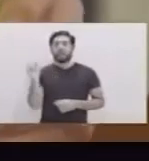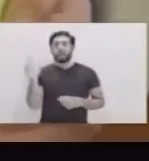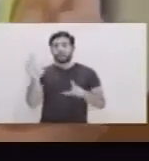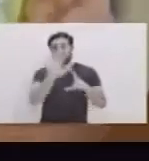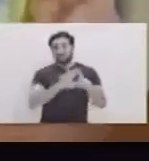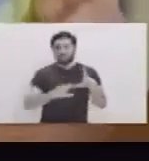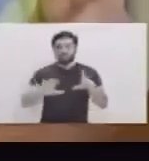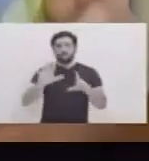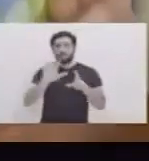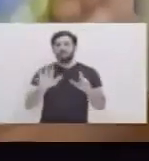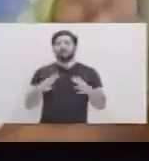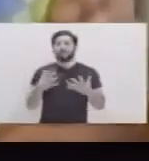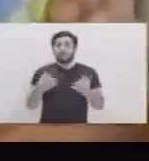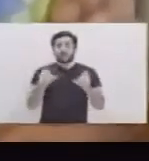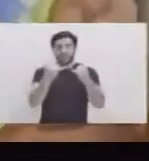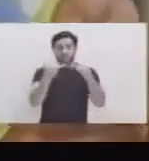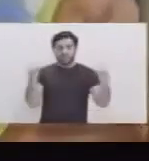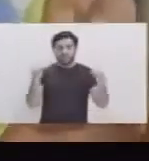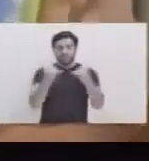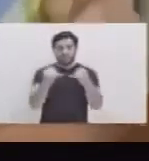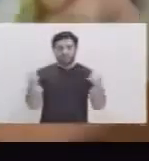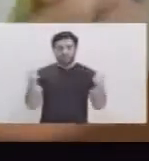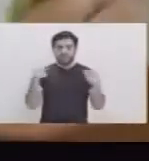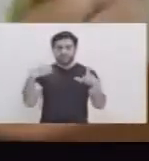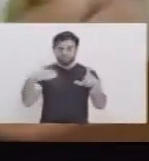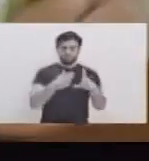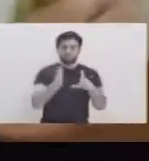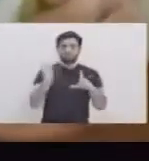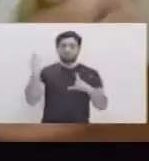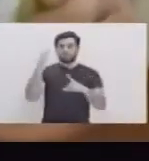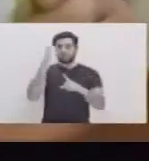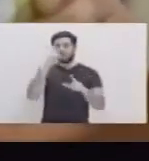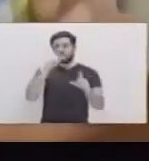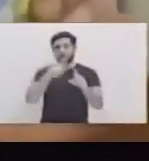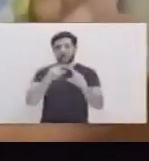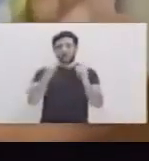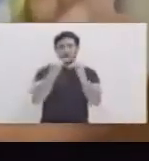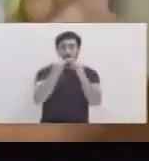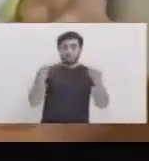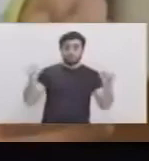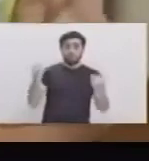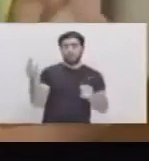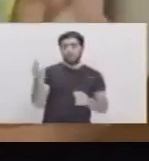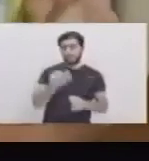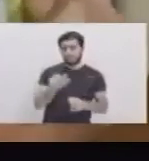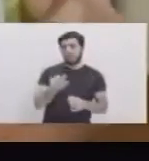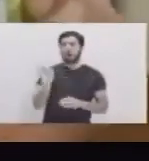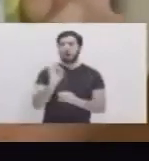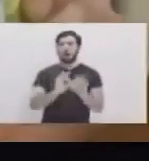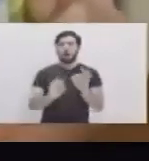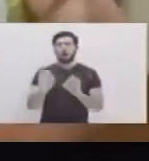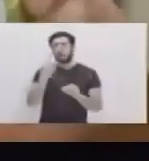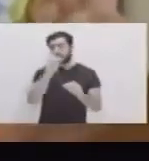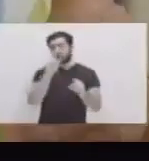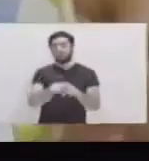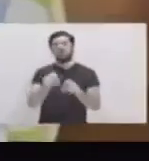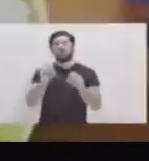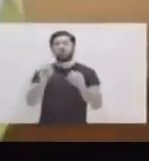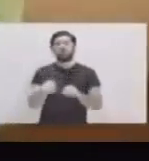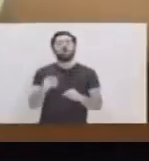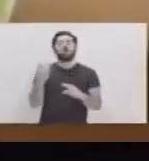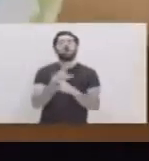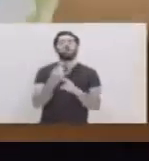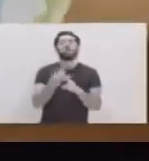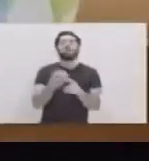simetría radial, el cual no únicamente lo voy a lograr con líneas curvas, puedo utilizar líneas rectas, lo cual